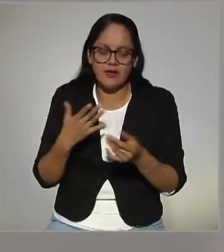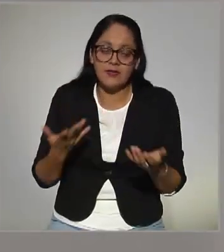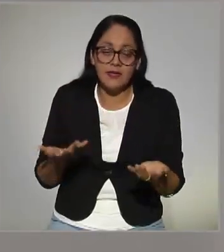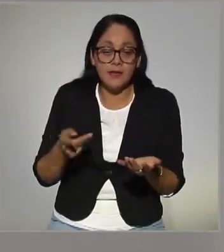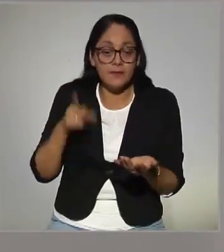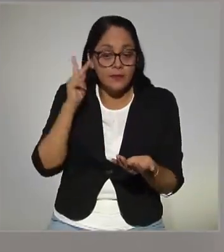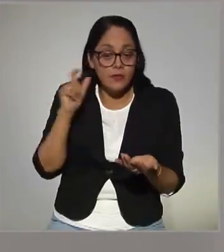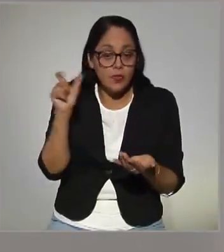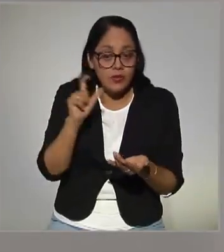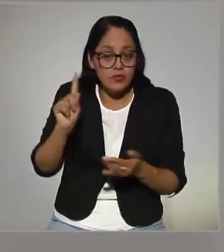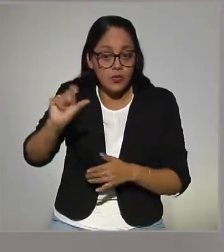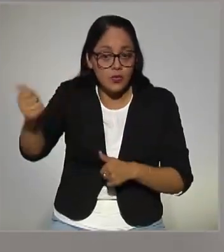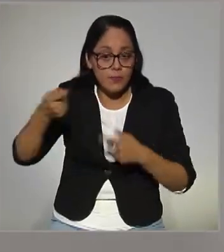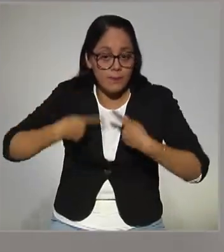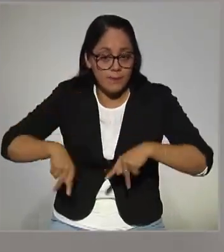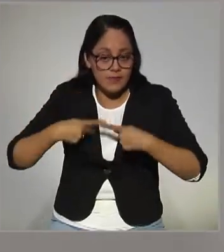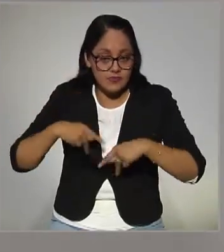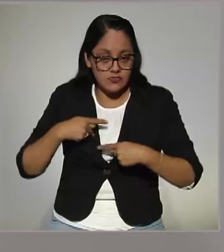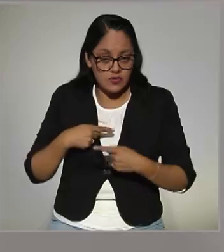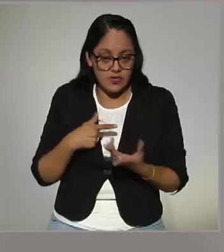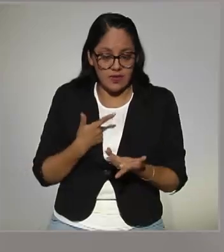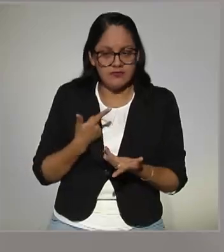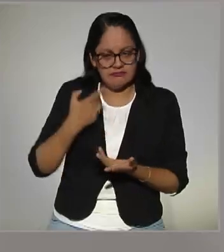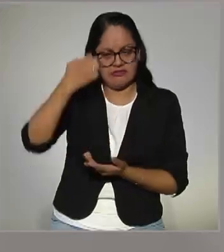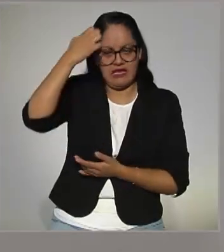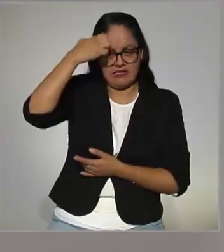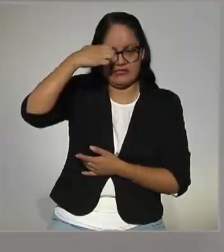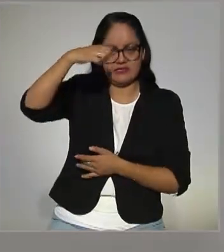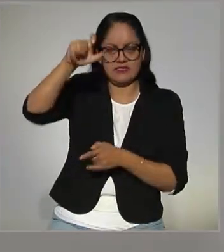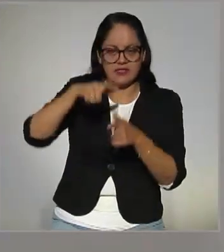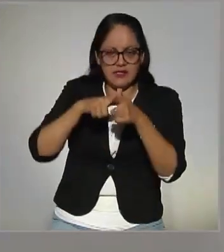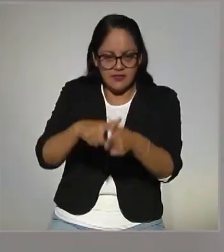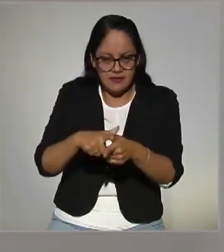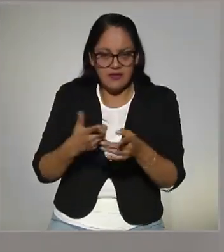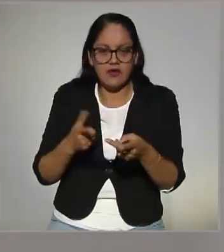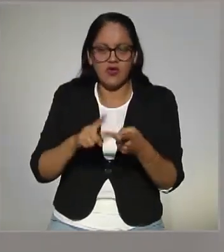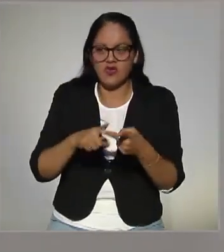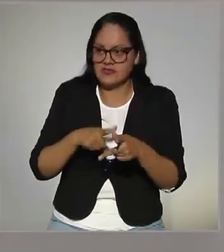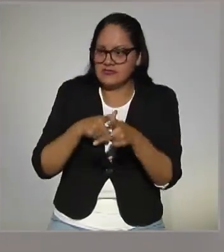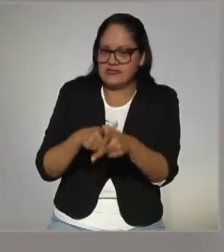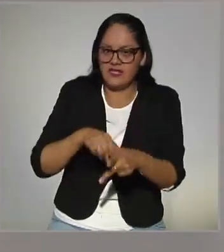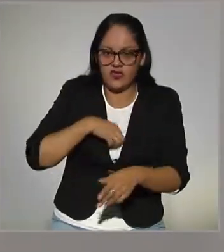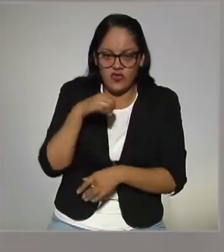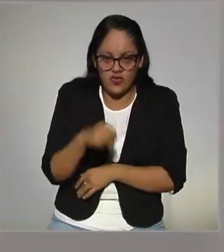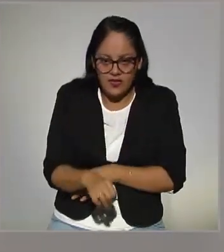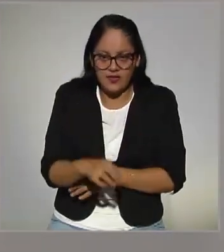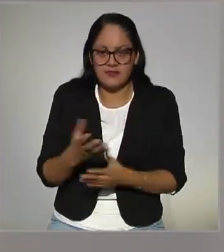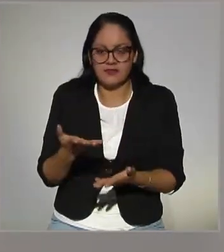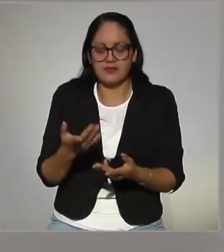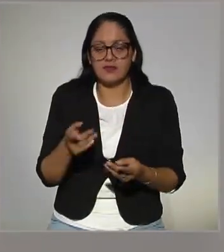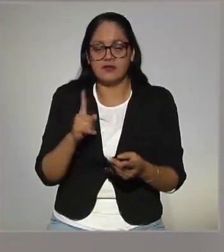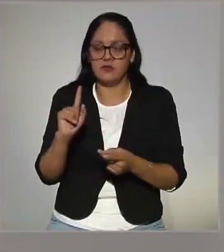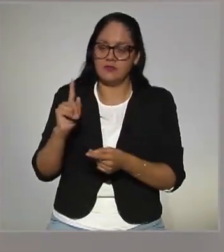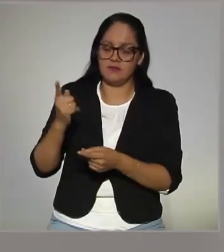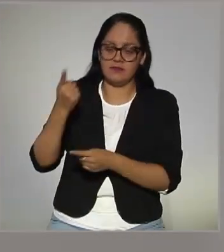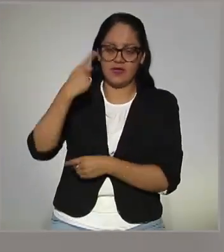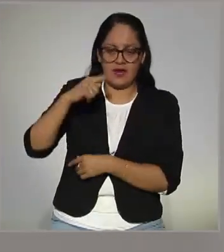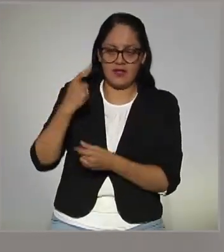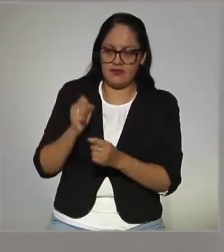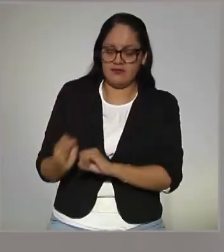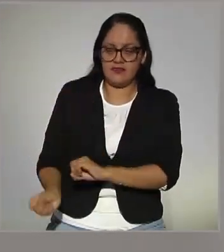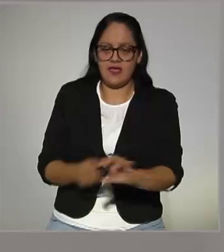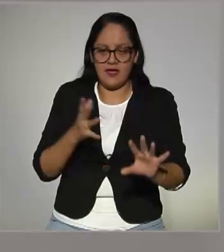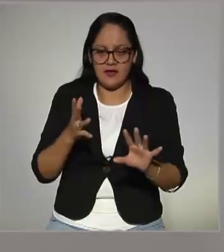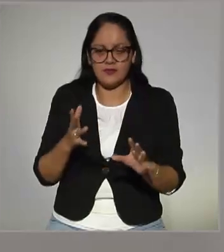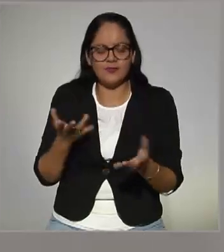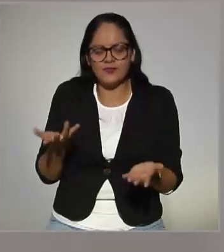Pero cuando el otro se va, uno lo sigue amando, lo sigue extrañando. O lo sigue odiando si eventualmente, efectivamente, no hay un trabajo para poderlo dejar ir. O